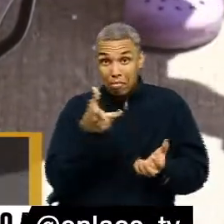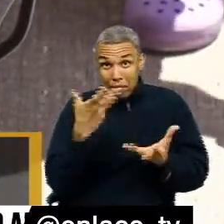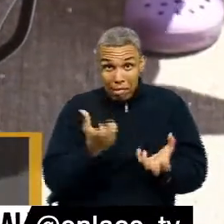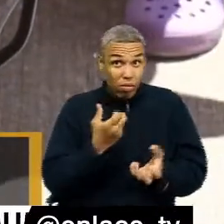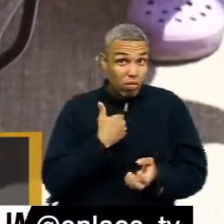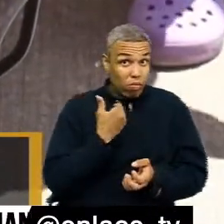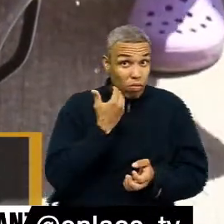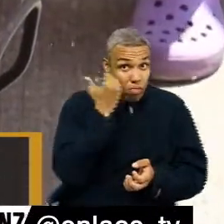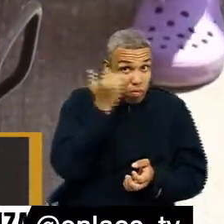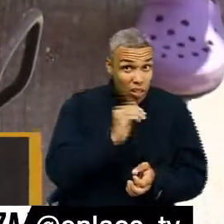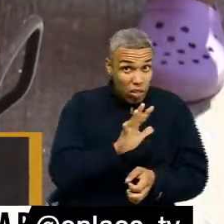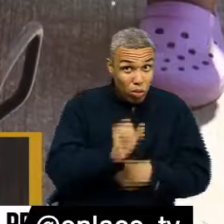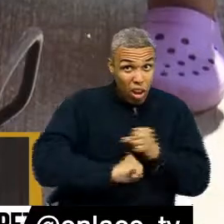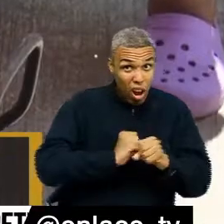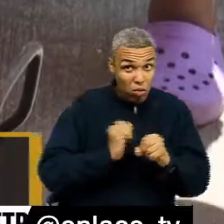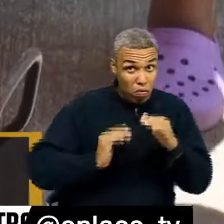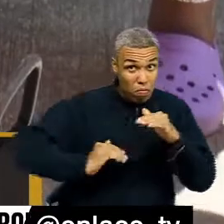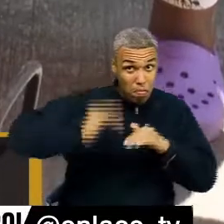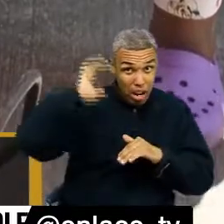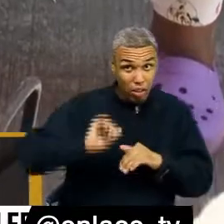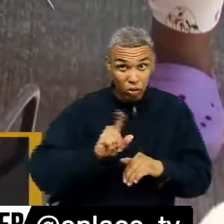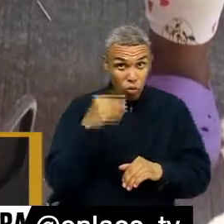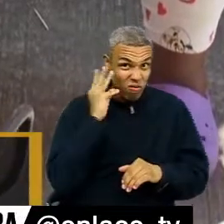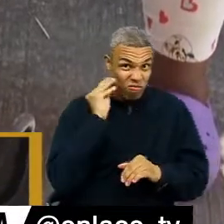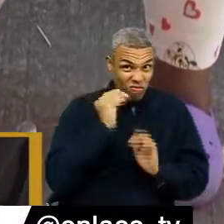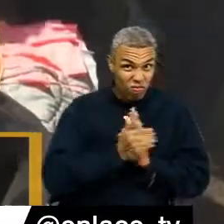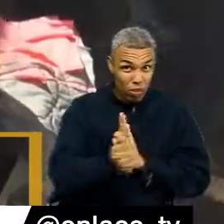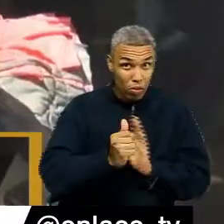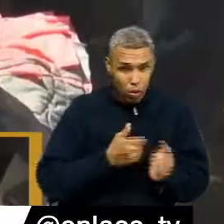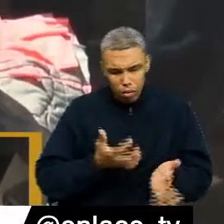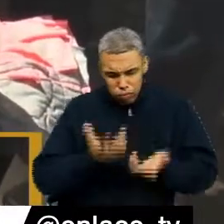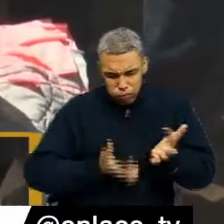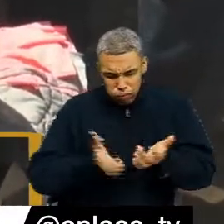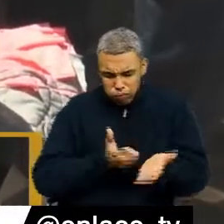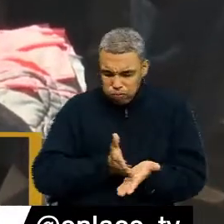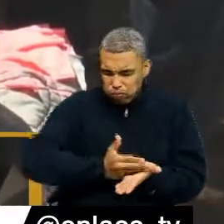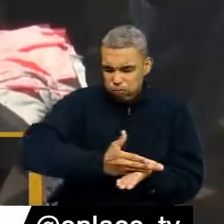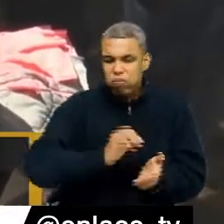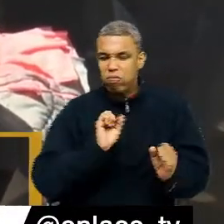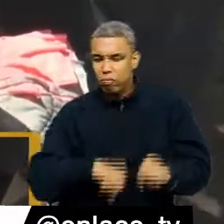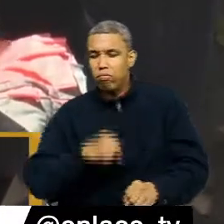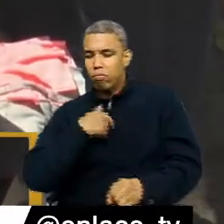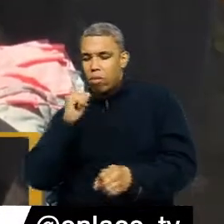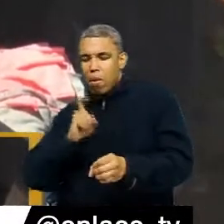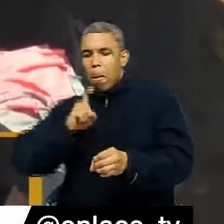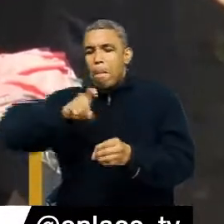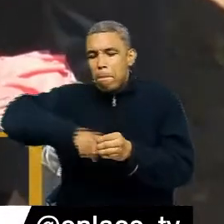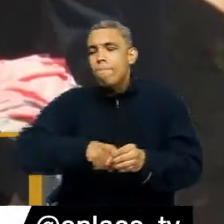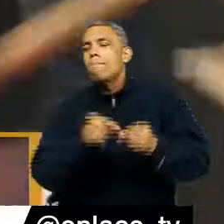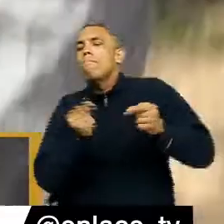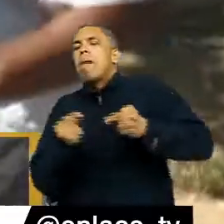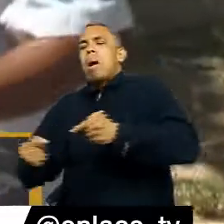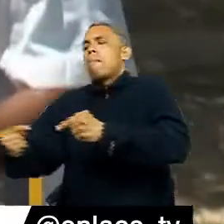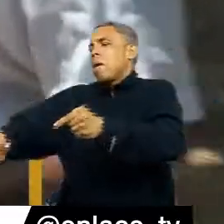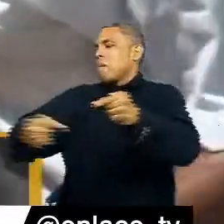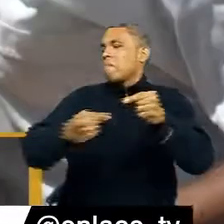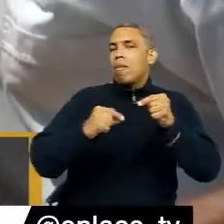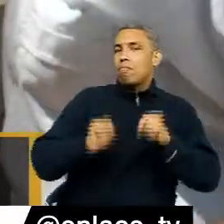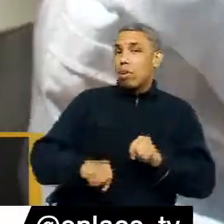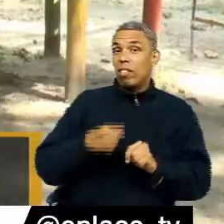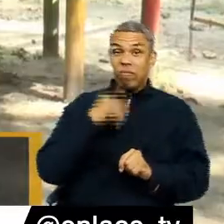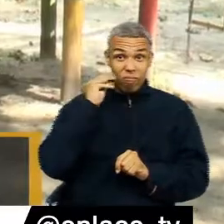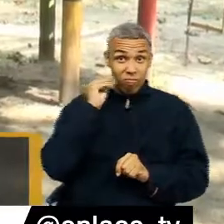y sabe preparar delicias de nuestra tradición, lo están invitando a ser parte de esta especial actividad que pretende exaltar su saber y